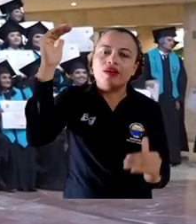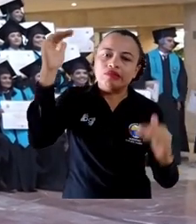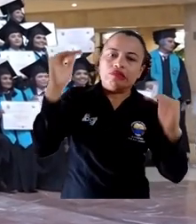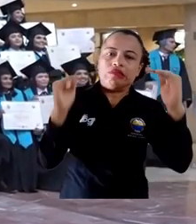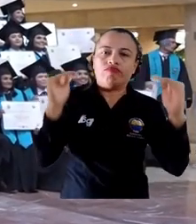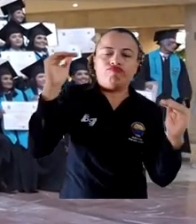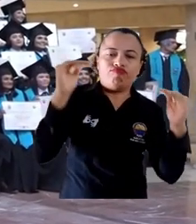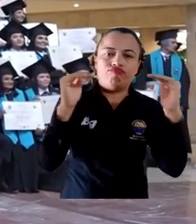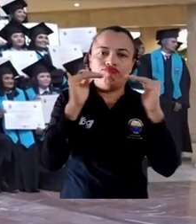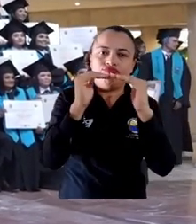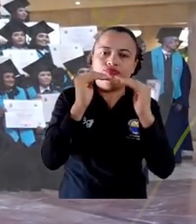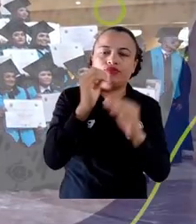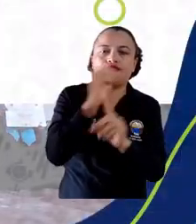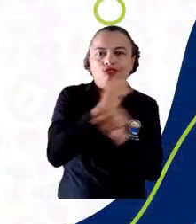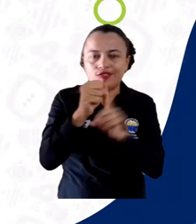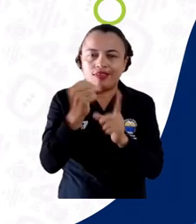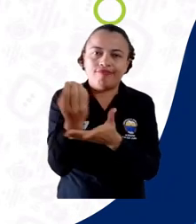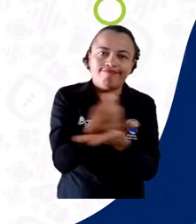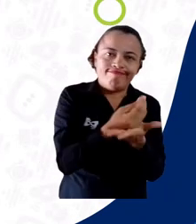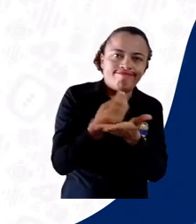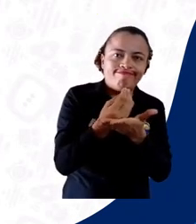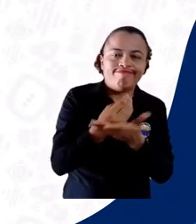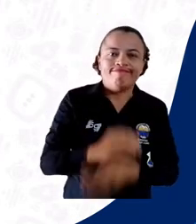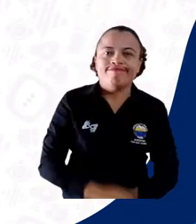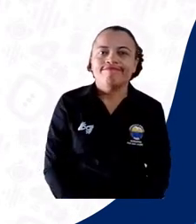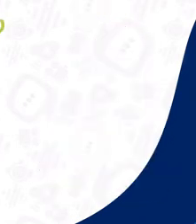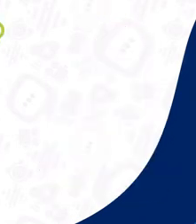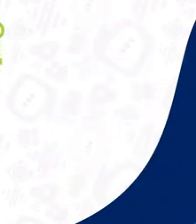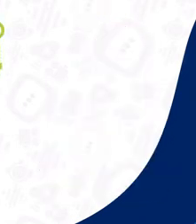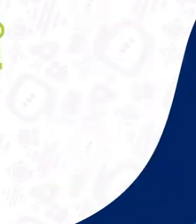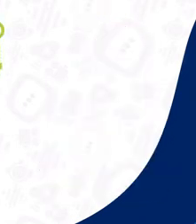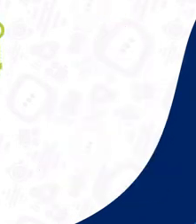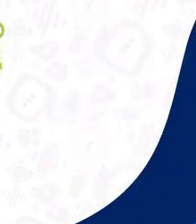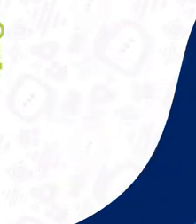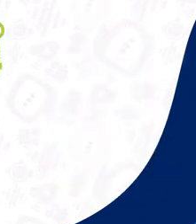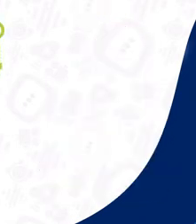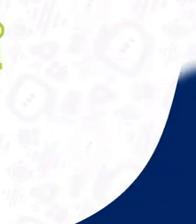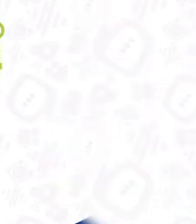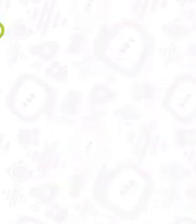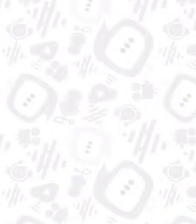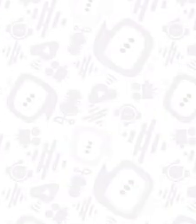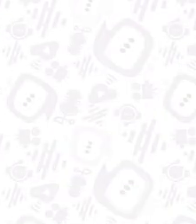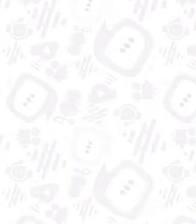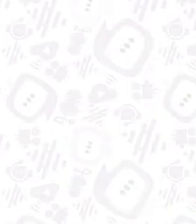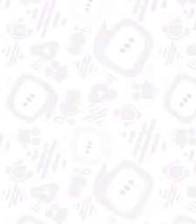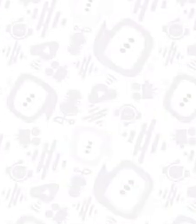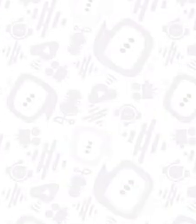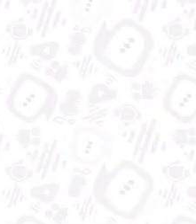brechas sociales y económicas. Universidad del Magdalena, aún más incluyente e innovadora.